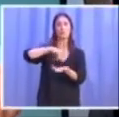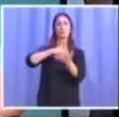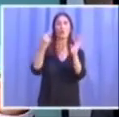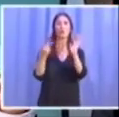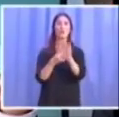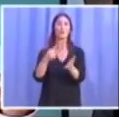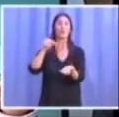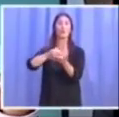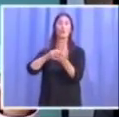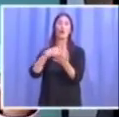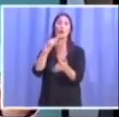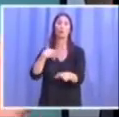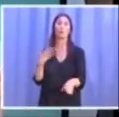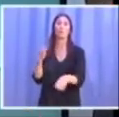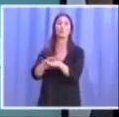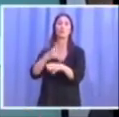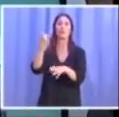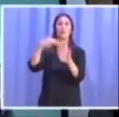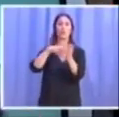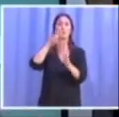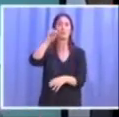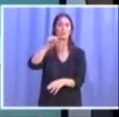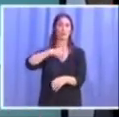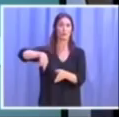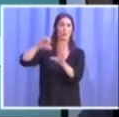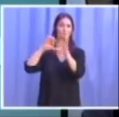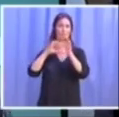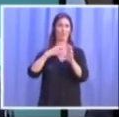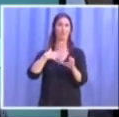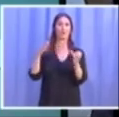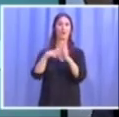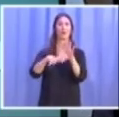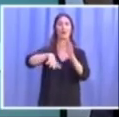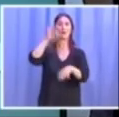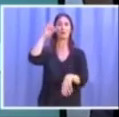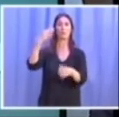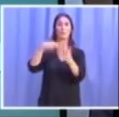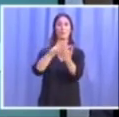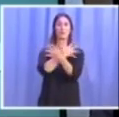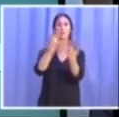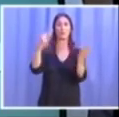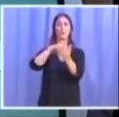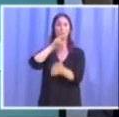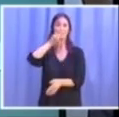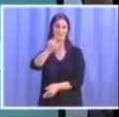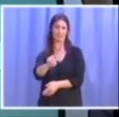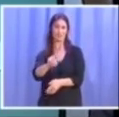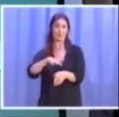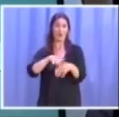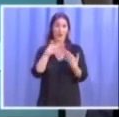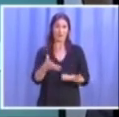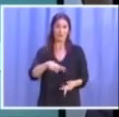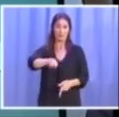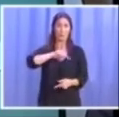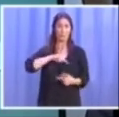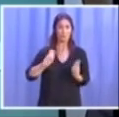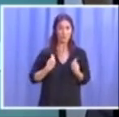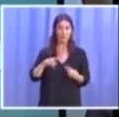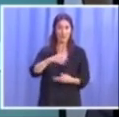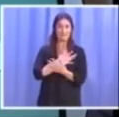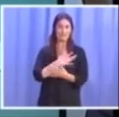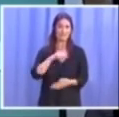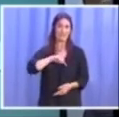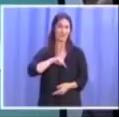que ha presentado a 2031, Ciudadanos. Granada, ciudad elegida, 2019-2031, la que vives, la que sientes, la que